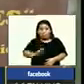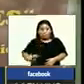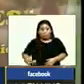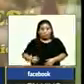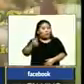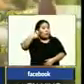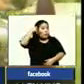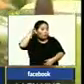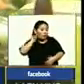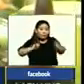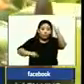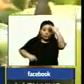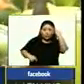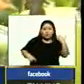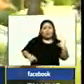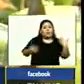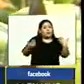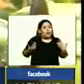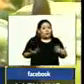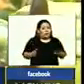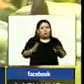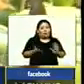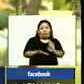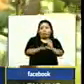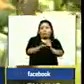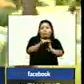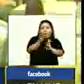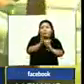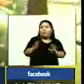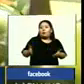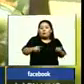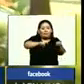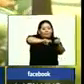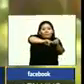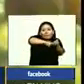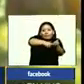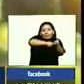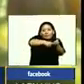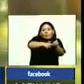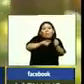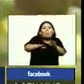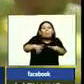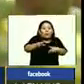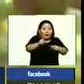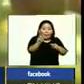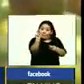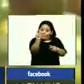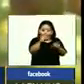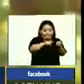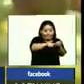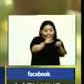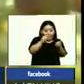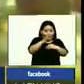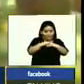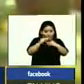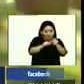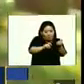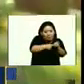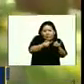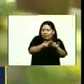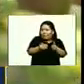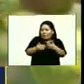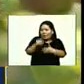Hombres y mujeres que han logrado crecer cosechando Marañón para exportar la semilla a diferentes